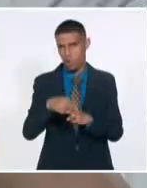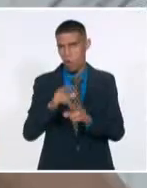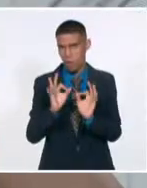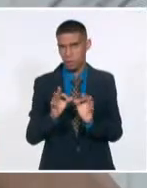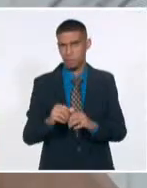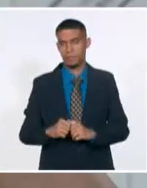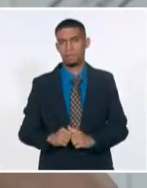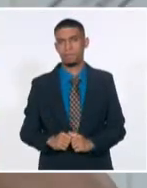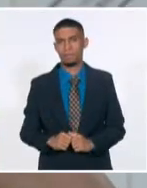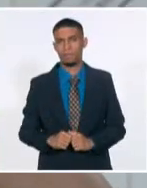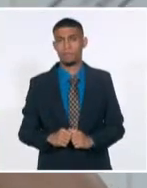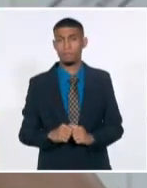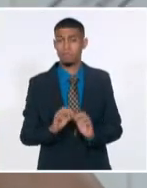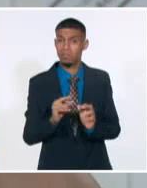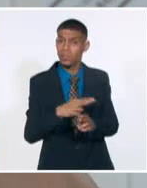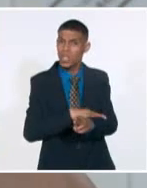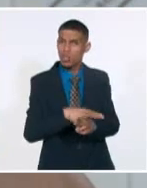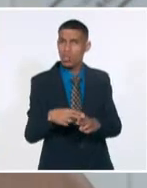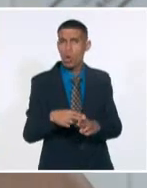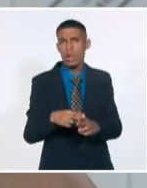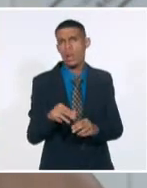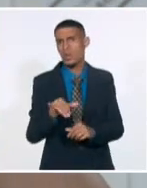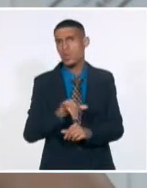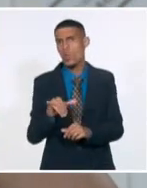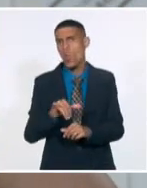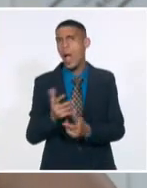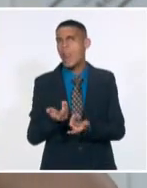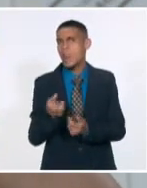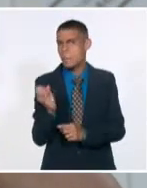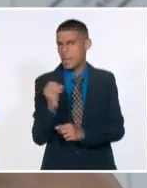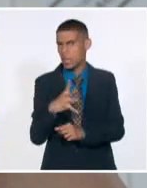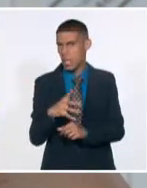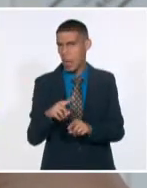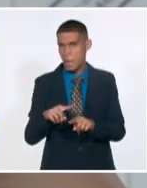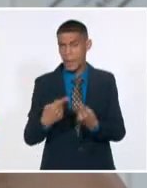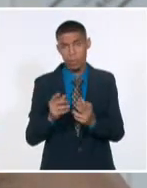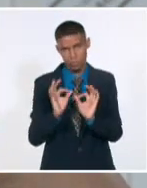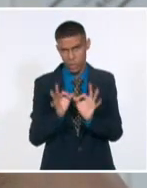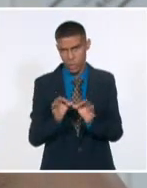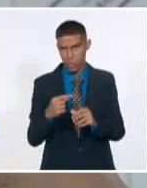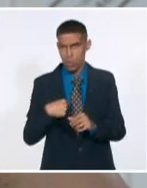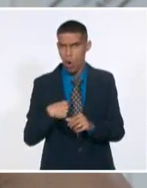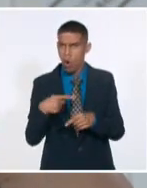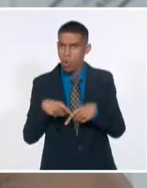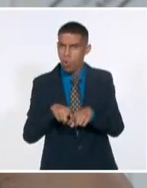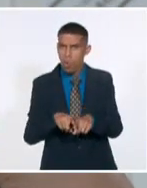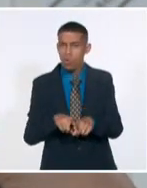Acana. La historia es ficción, pero rememora eso, todo el tiempo que pasé con ella,